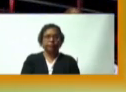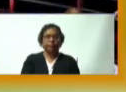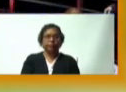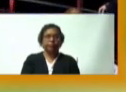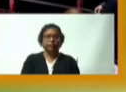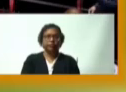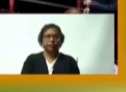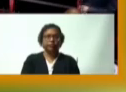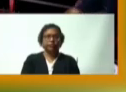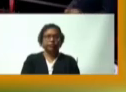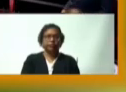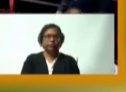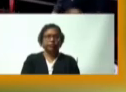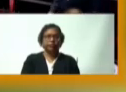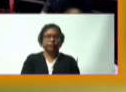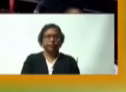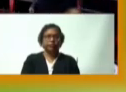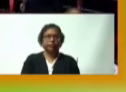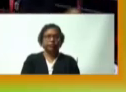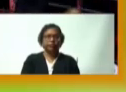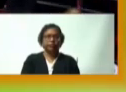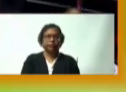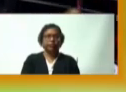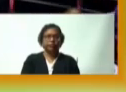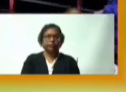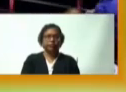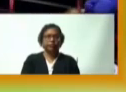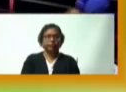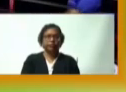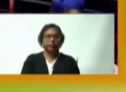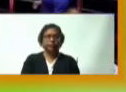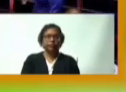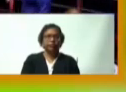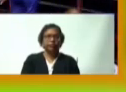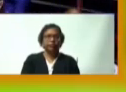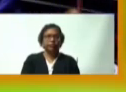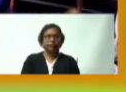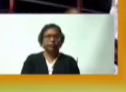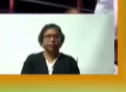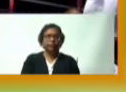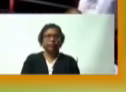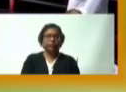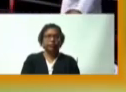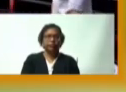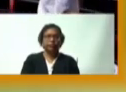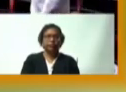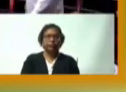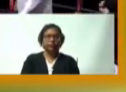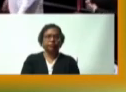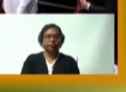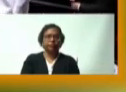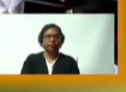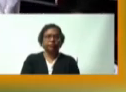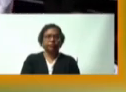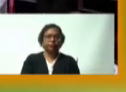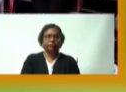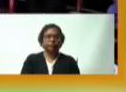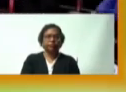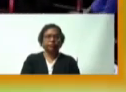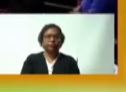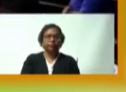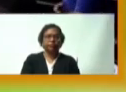República la mayoría de personas que están ahí representá noos responden al